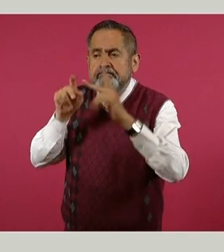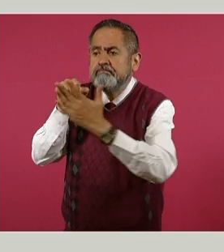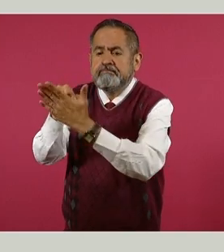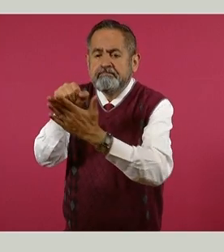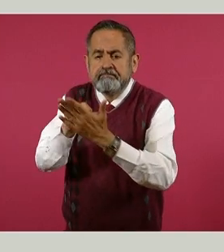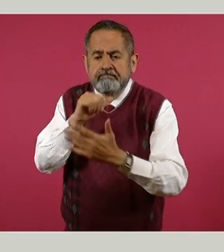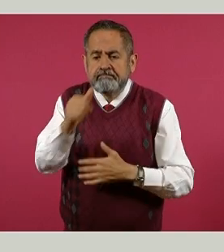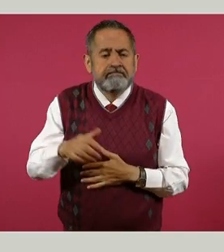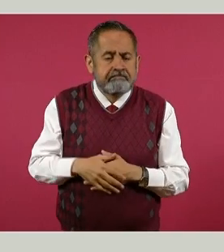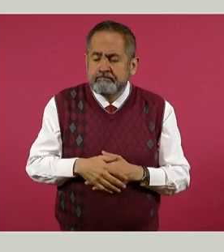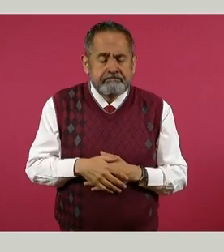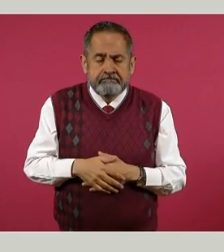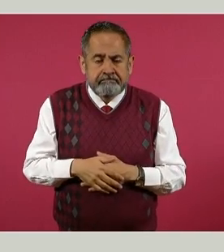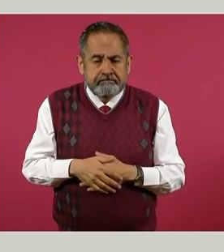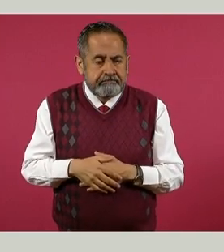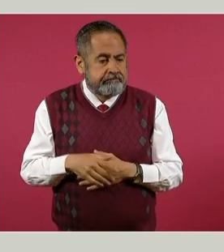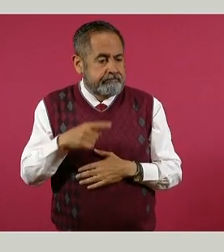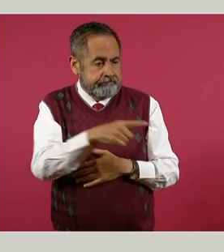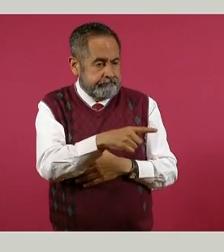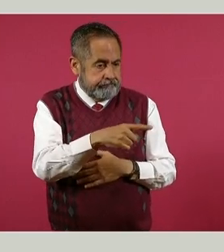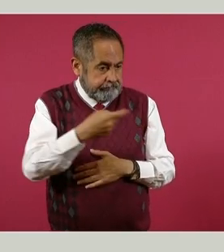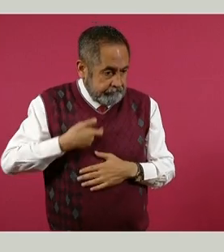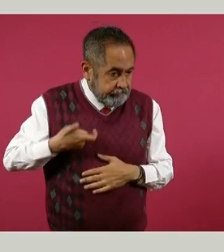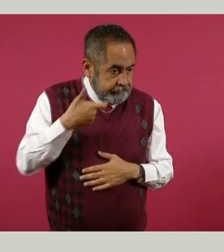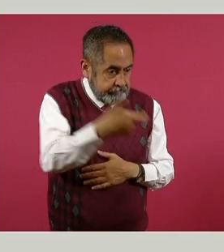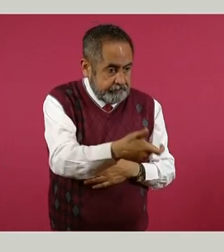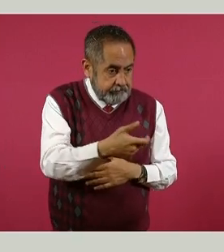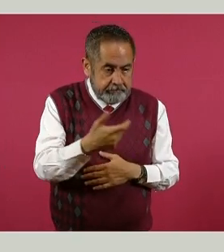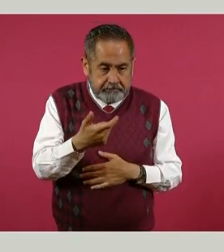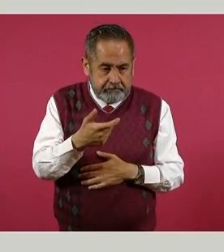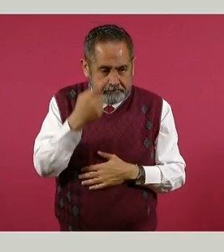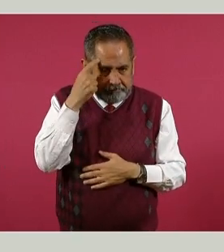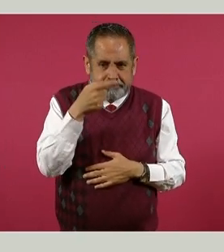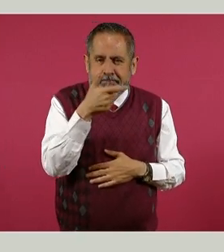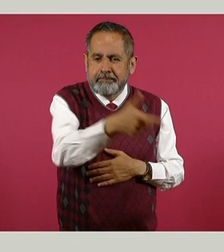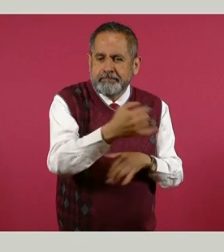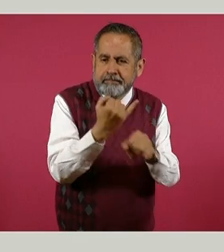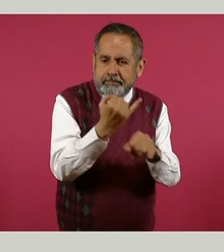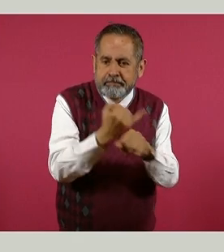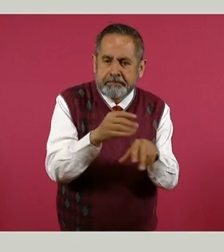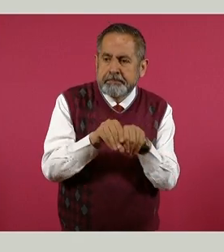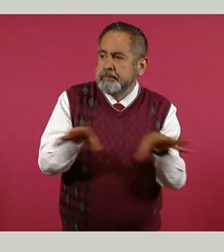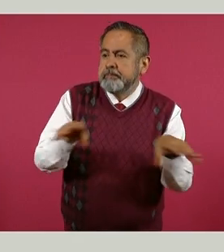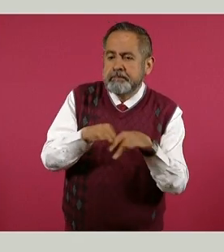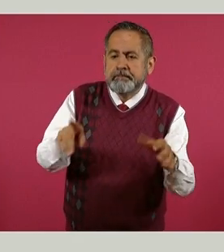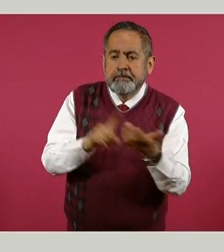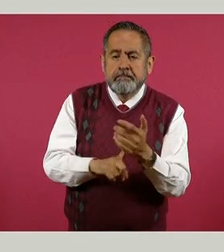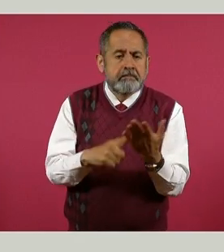les venden paquetes para hacer campaña desde las redes sociales